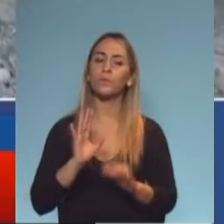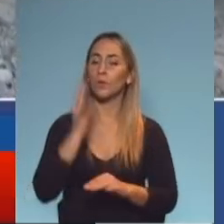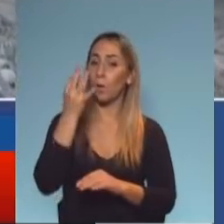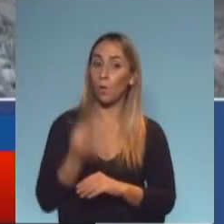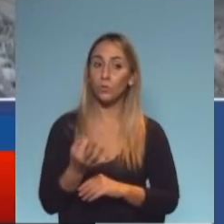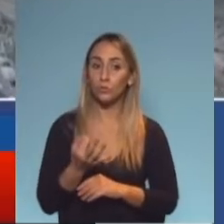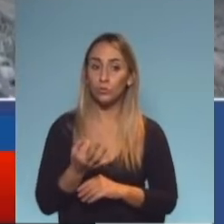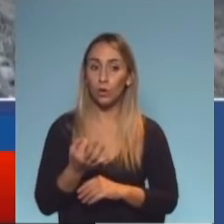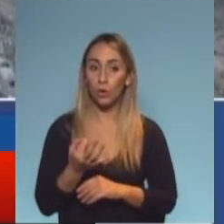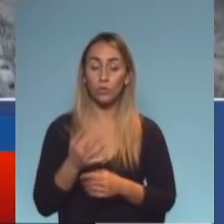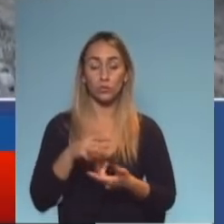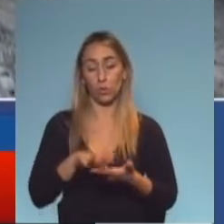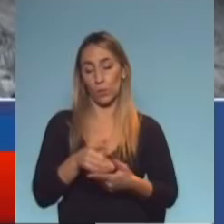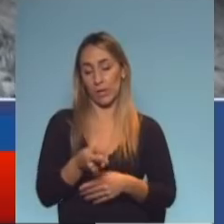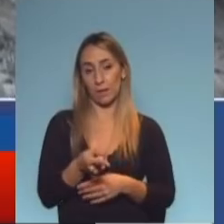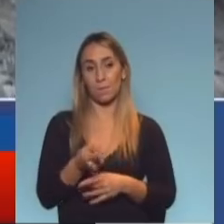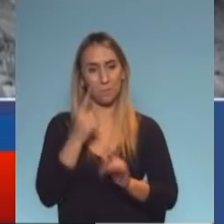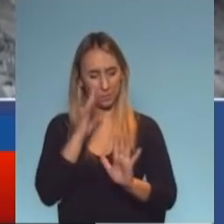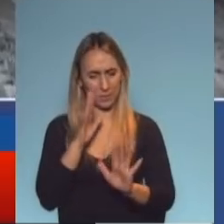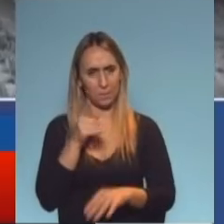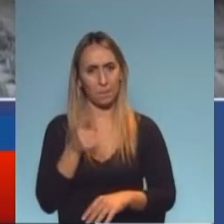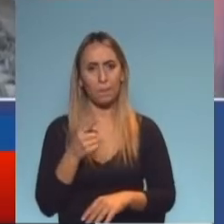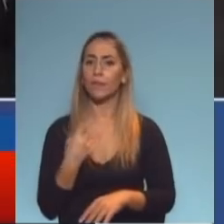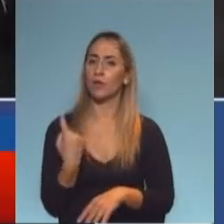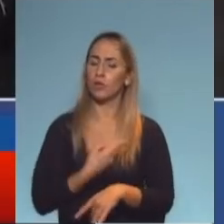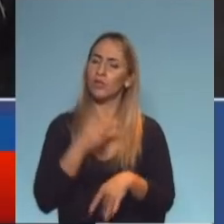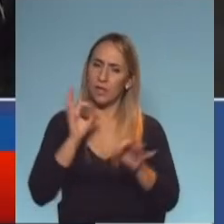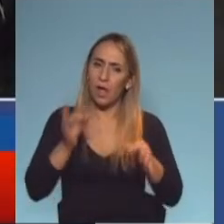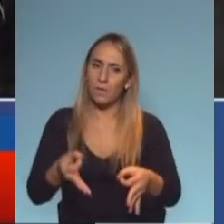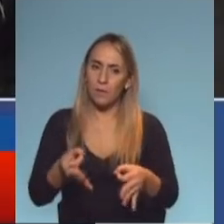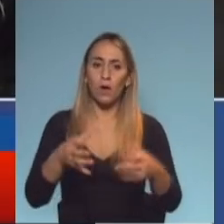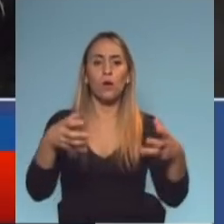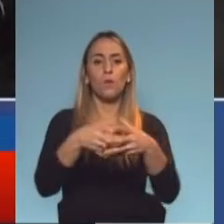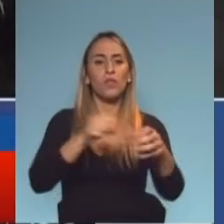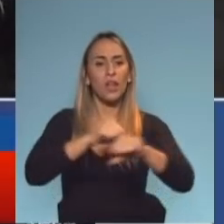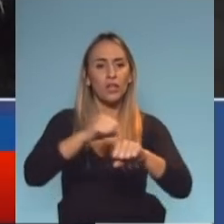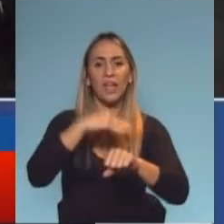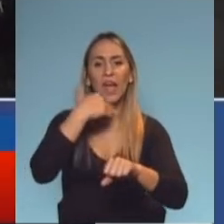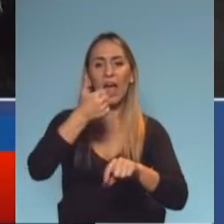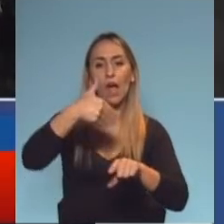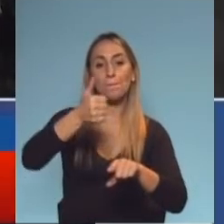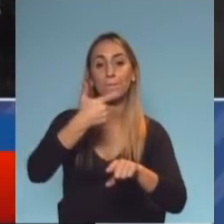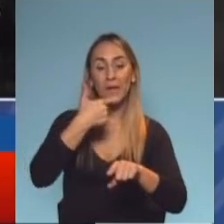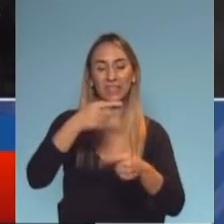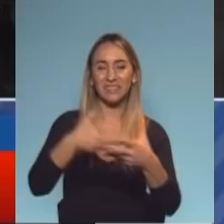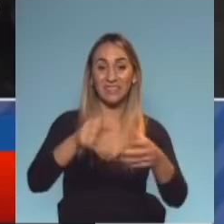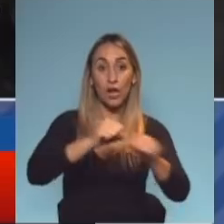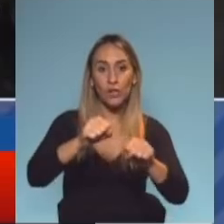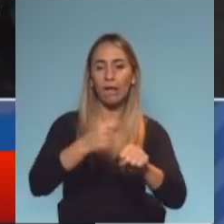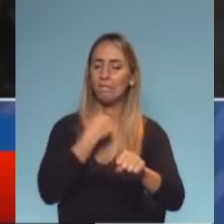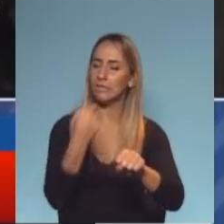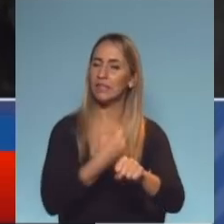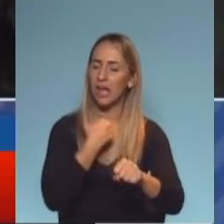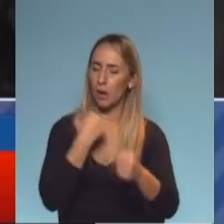justo sobre mira, nosotros sabemos que Hamas tiene la intención de escalar. Entonces